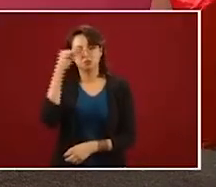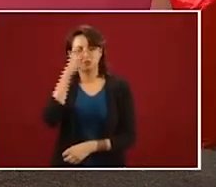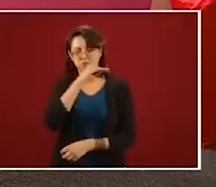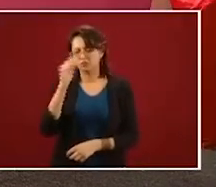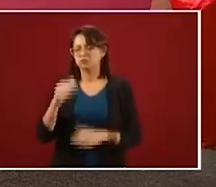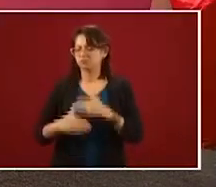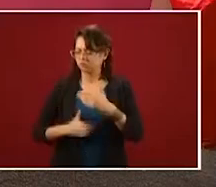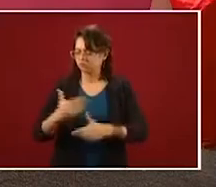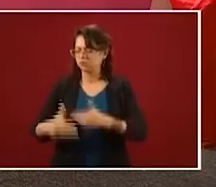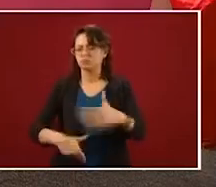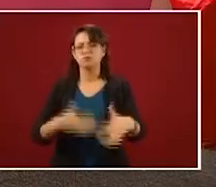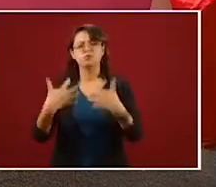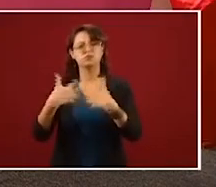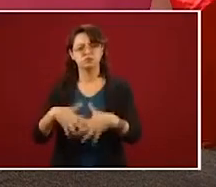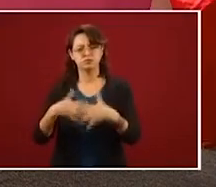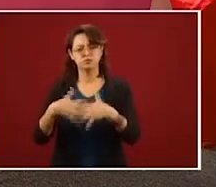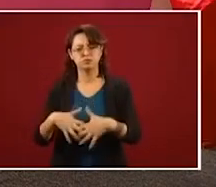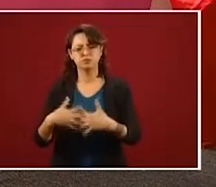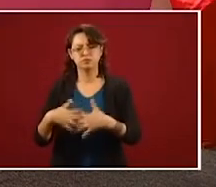funcionar. Entonces,